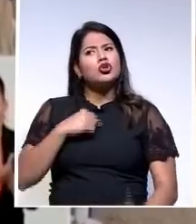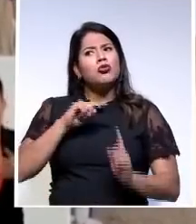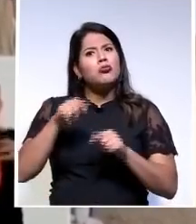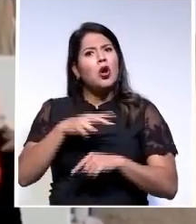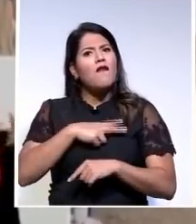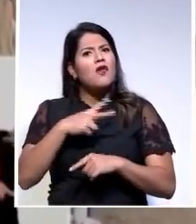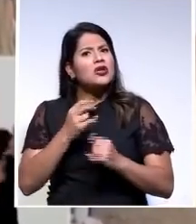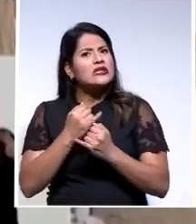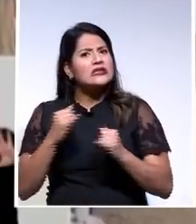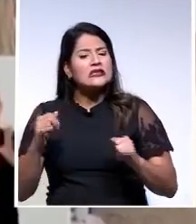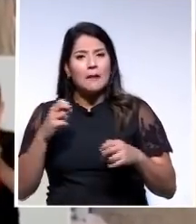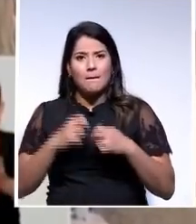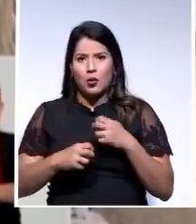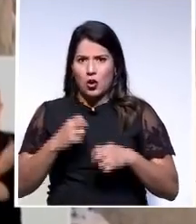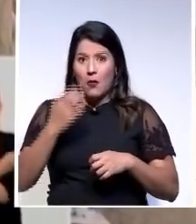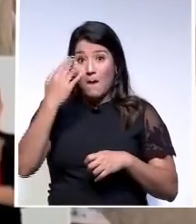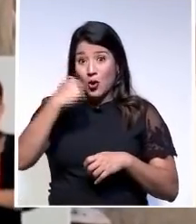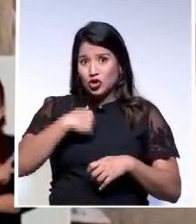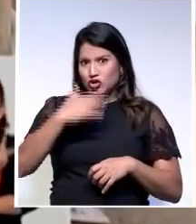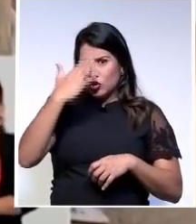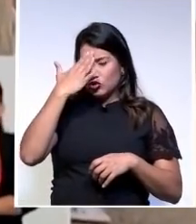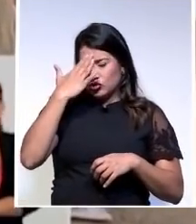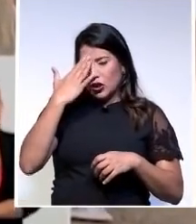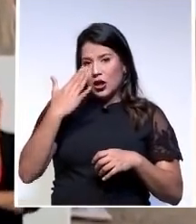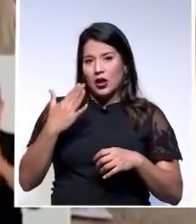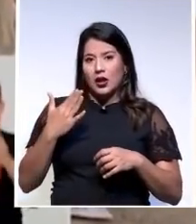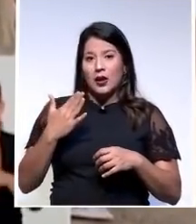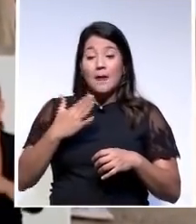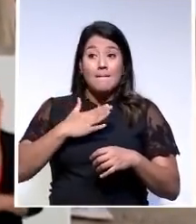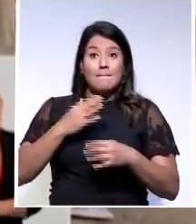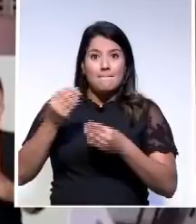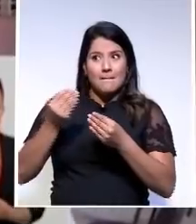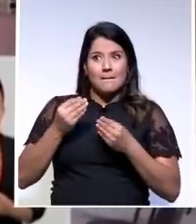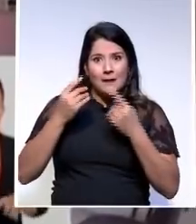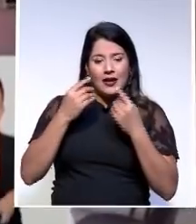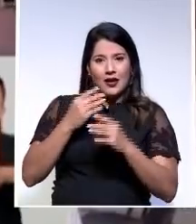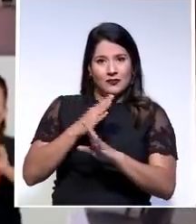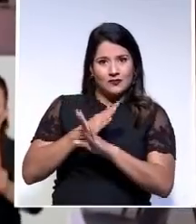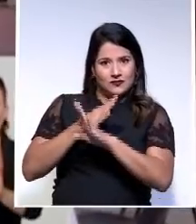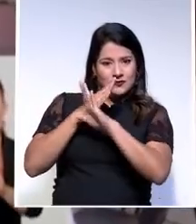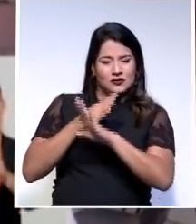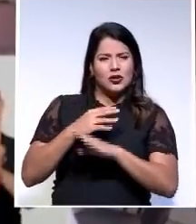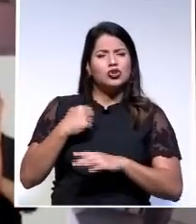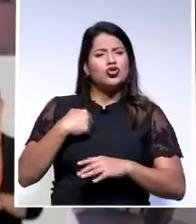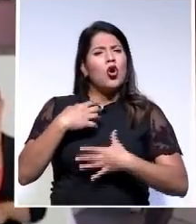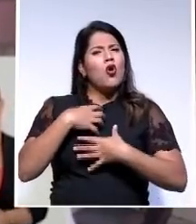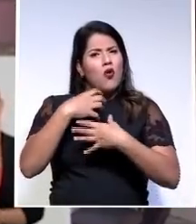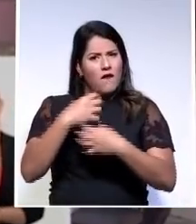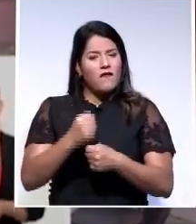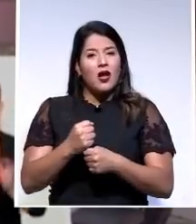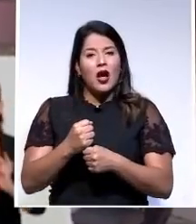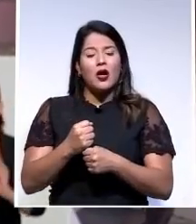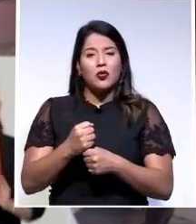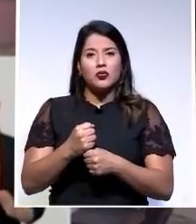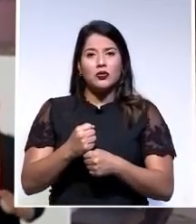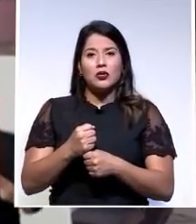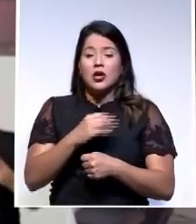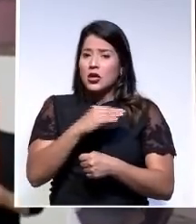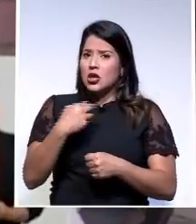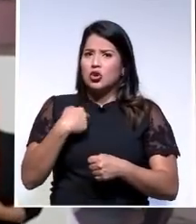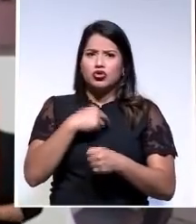tipo de problema, porque sé que voy a salir de él, que me va a dar resultado. Sí, andamos confiados y estamos agradecidos también por la vacunación y